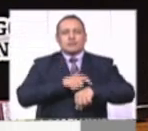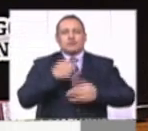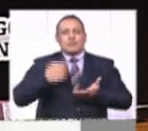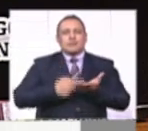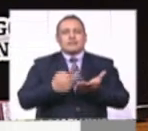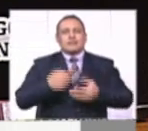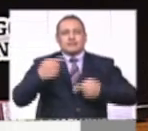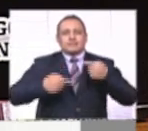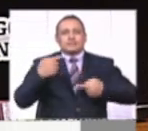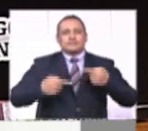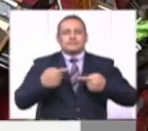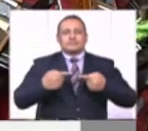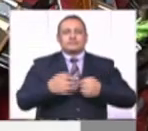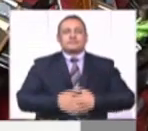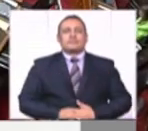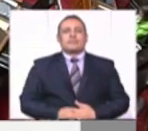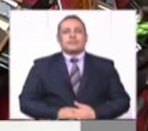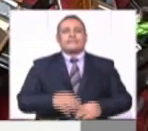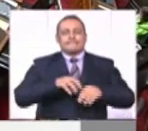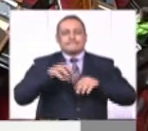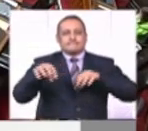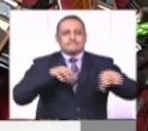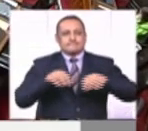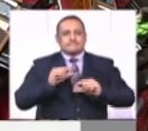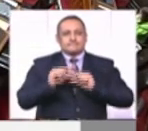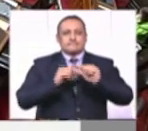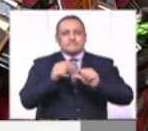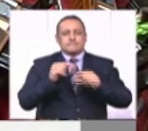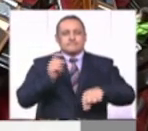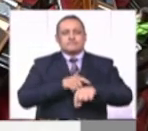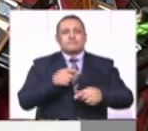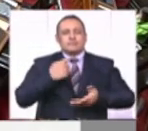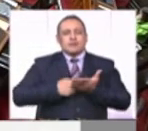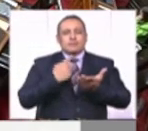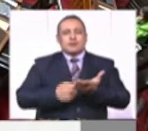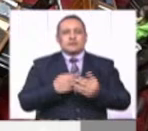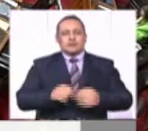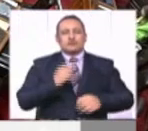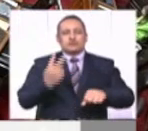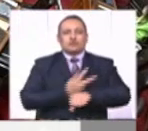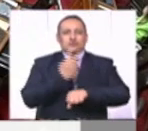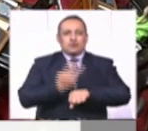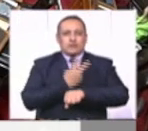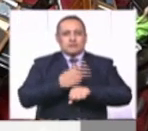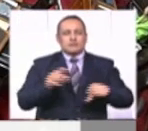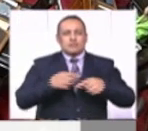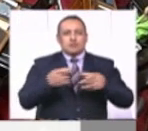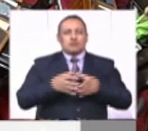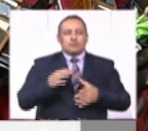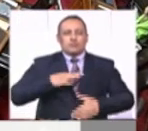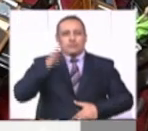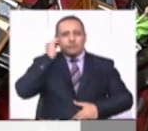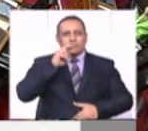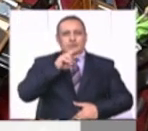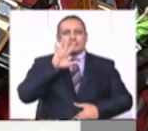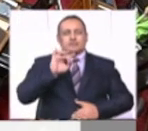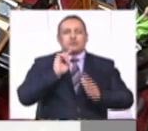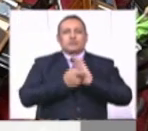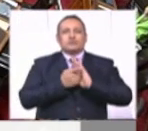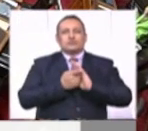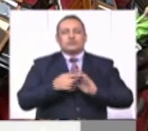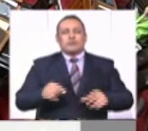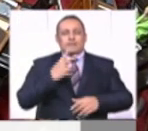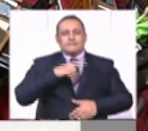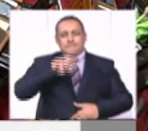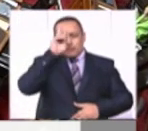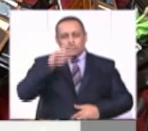de debate distribución proporcional del tiempo de debate 2 horas fuerza popular 25 minutos